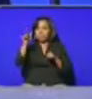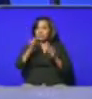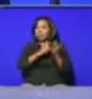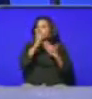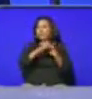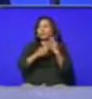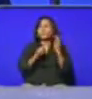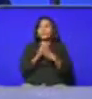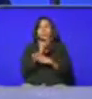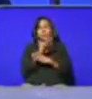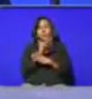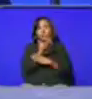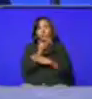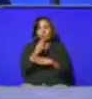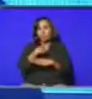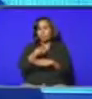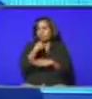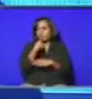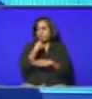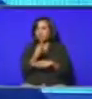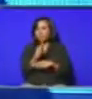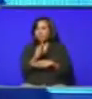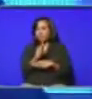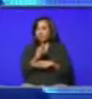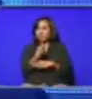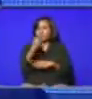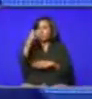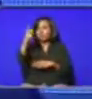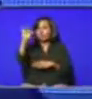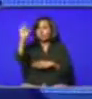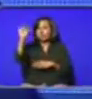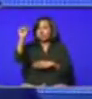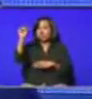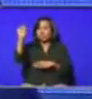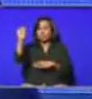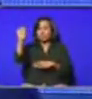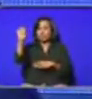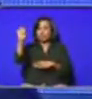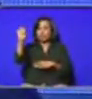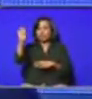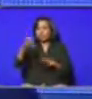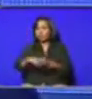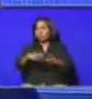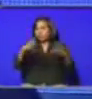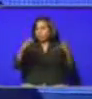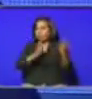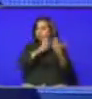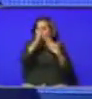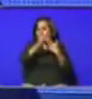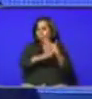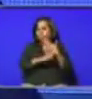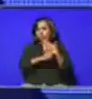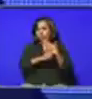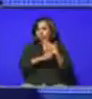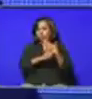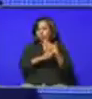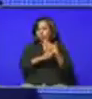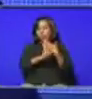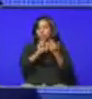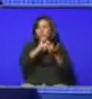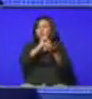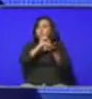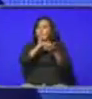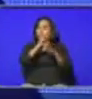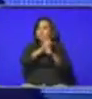diría, para terminar la idea, que el ICSE en los grandes procesos de transformación que está sufriendo nuestro país, yo